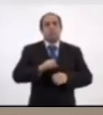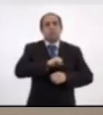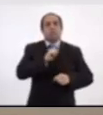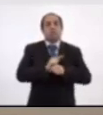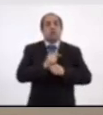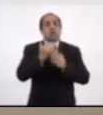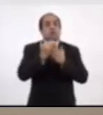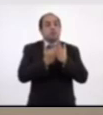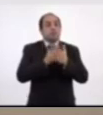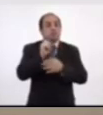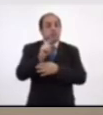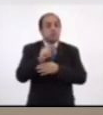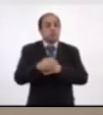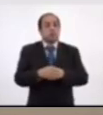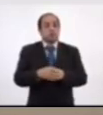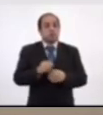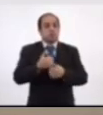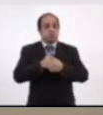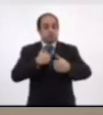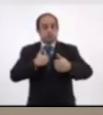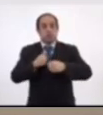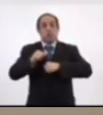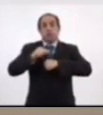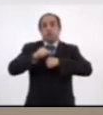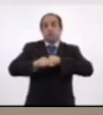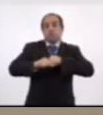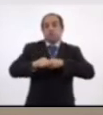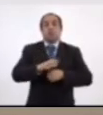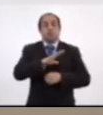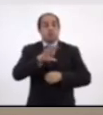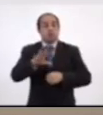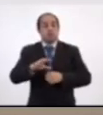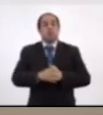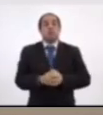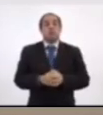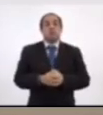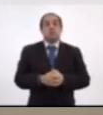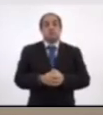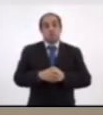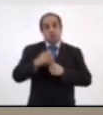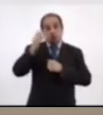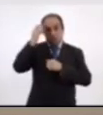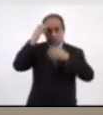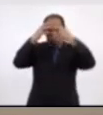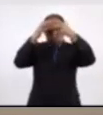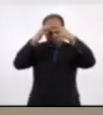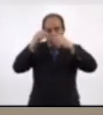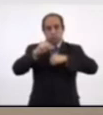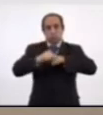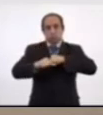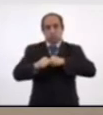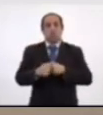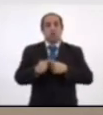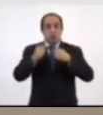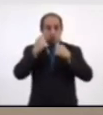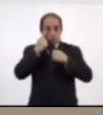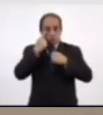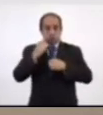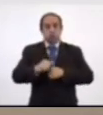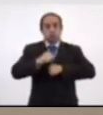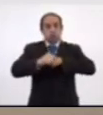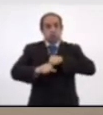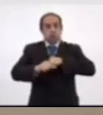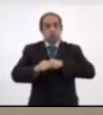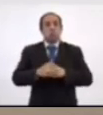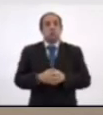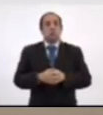que reduzcamos también el rezago quirúrgico en cirugía general, en neurocirugía, en cirugía de cataratas, en traumatología y en